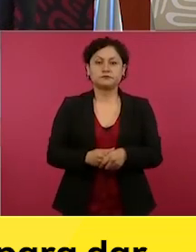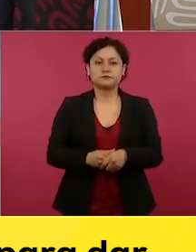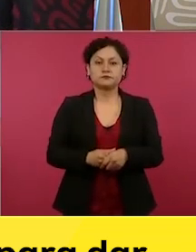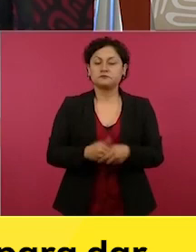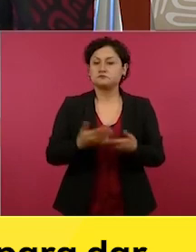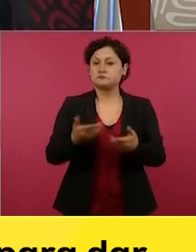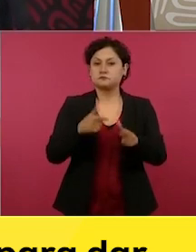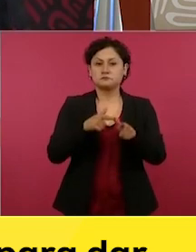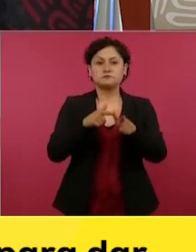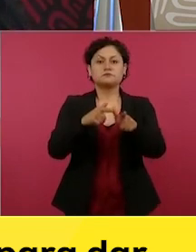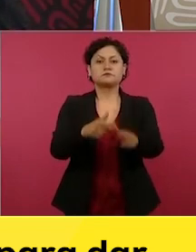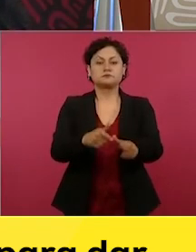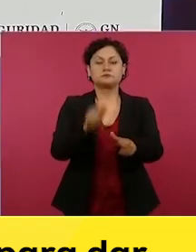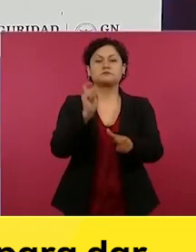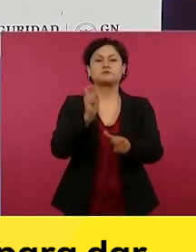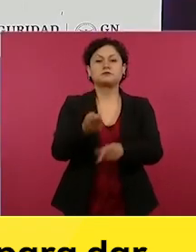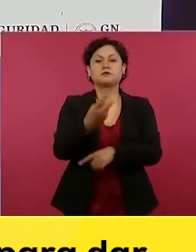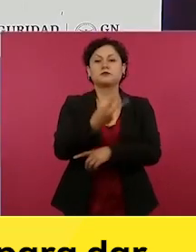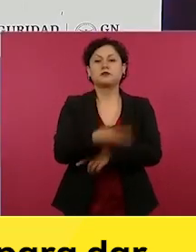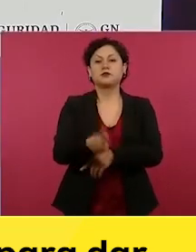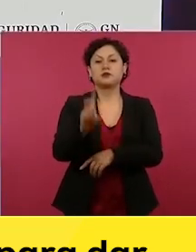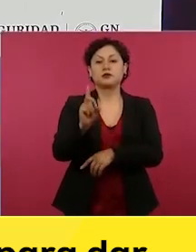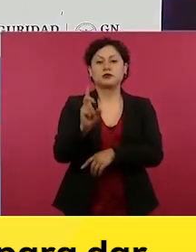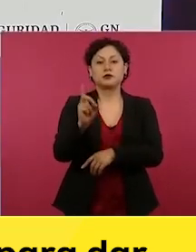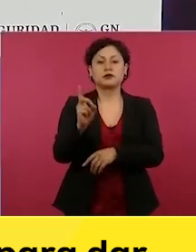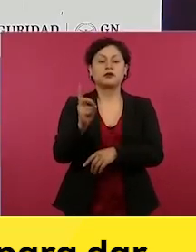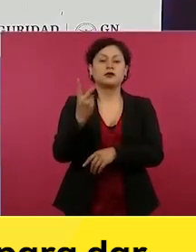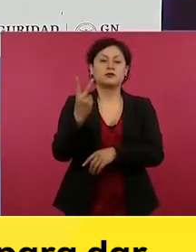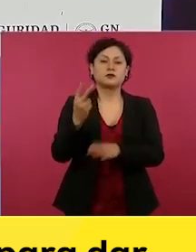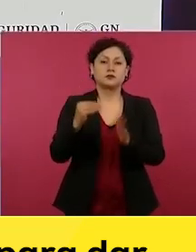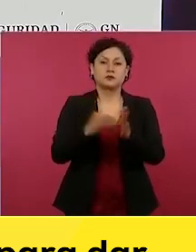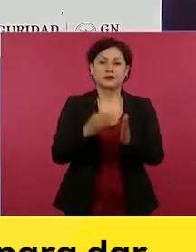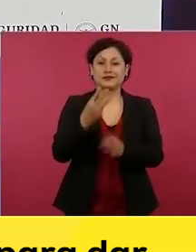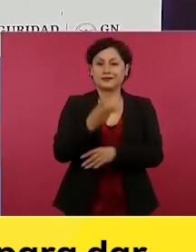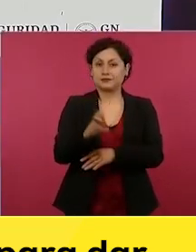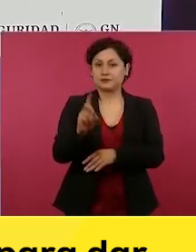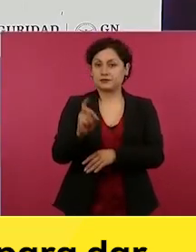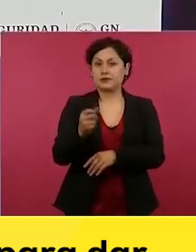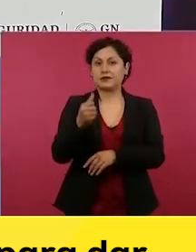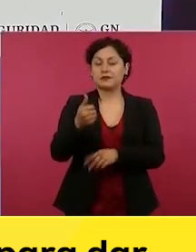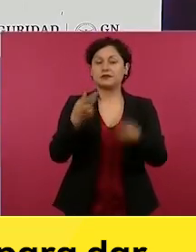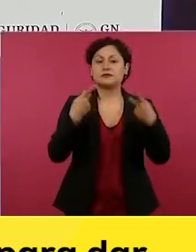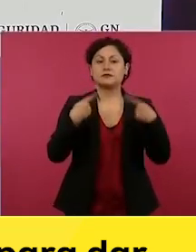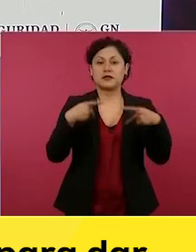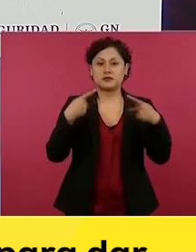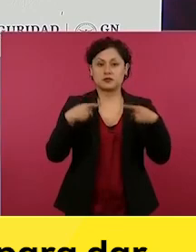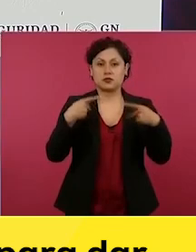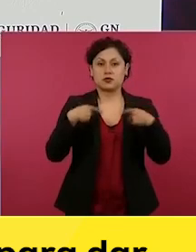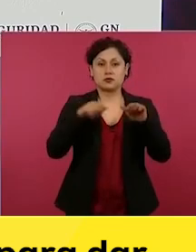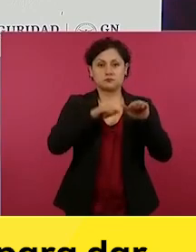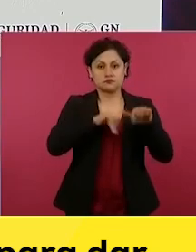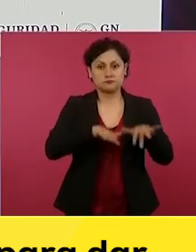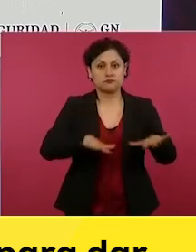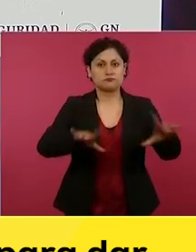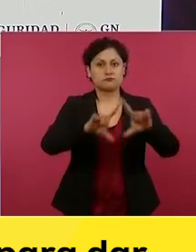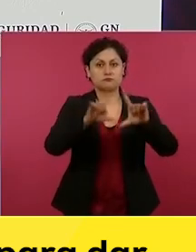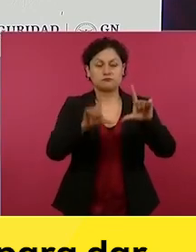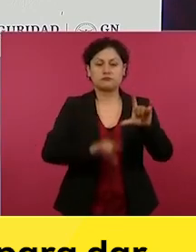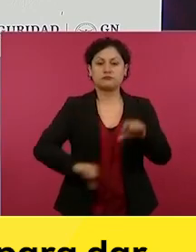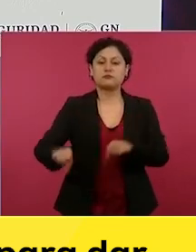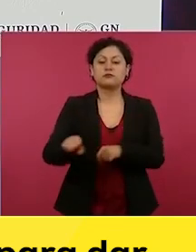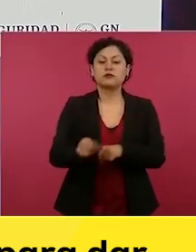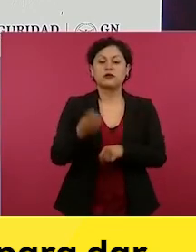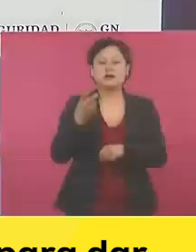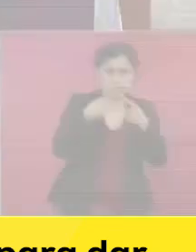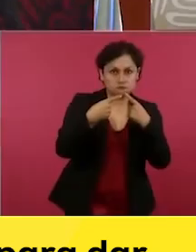Casi 3,000 elementos del Ejército Mexicano, soldados y la Guardia Nacional están protegiendo a 465 candidatos